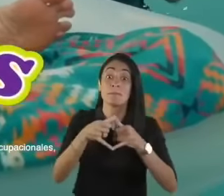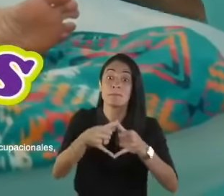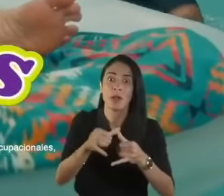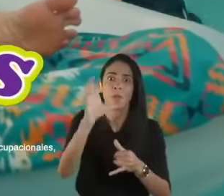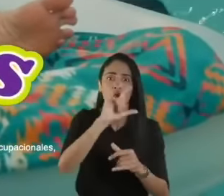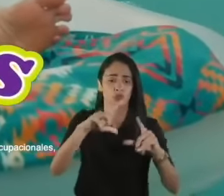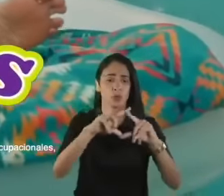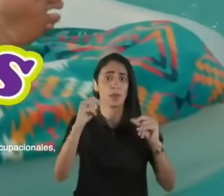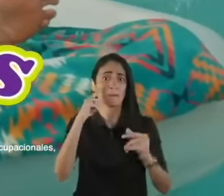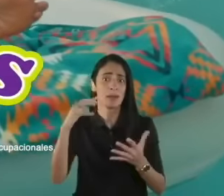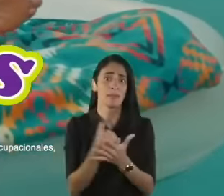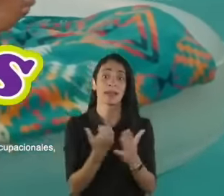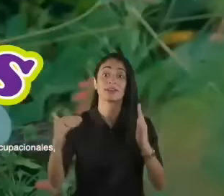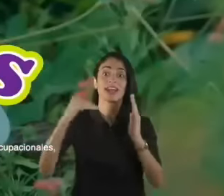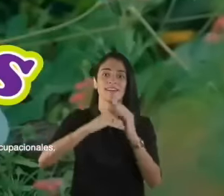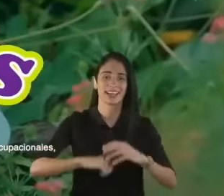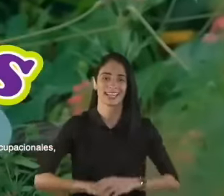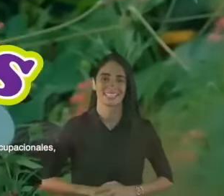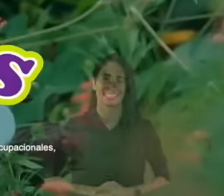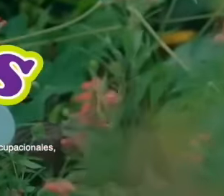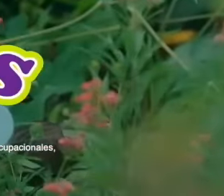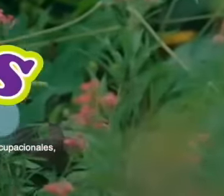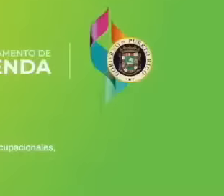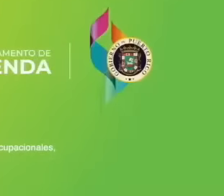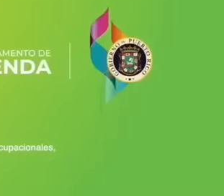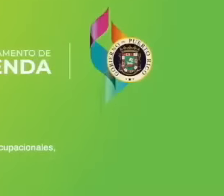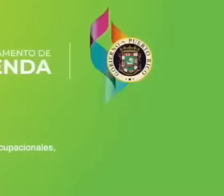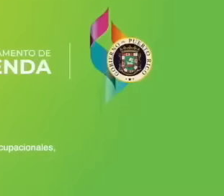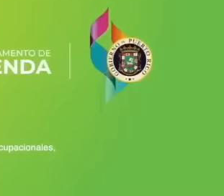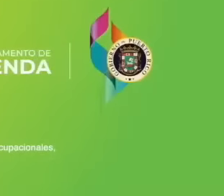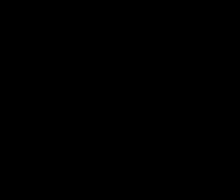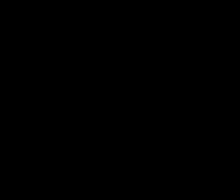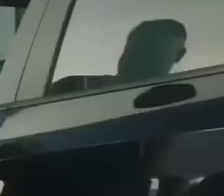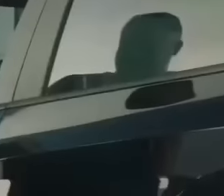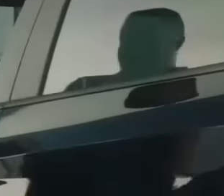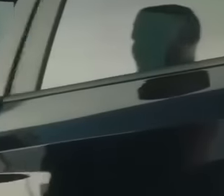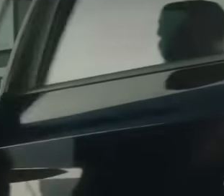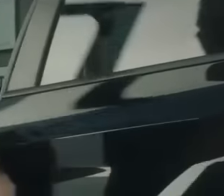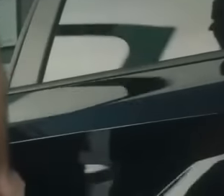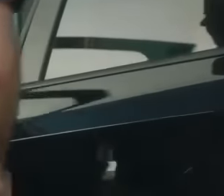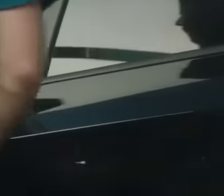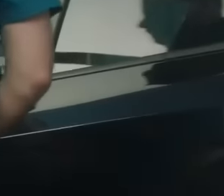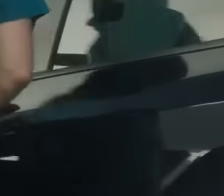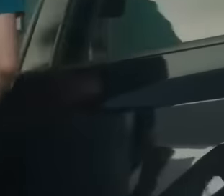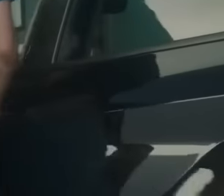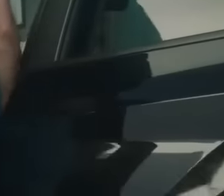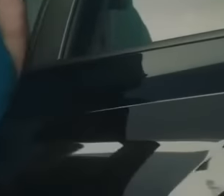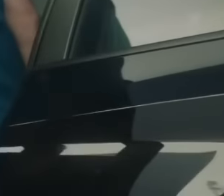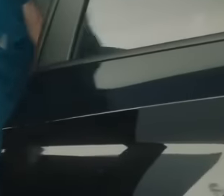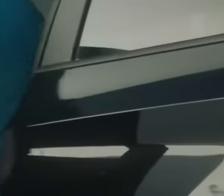3.3 millones en premios. Busca tu billete para que te pegues otra vez.